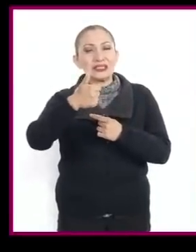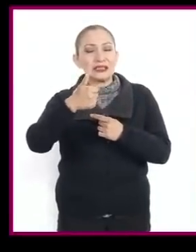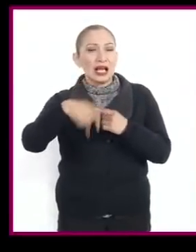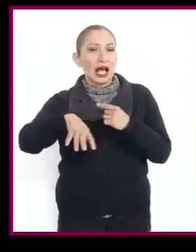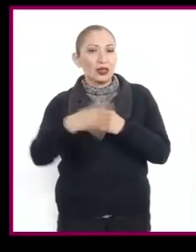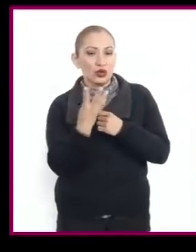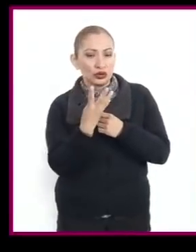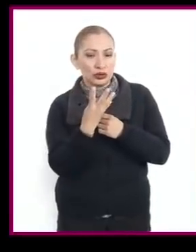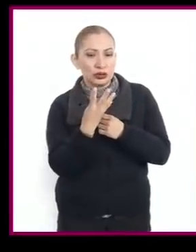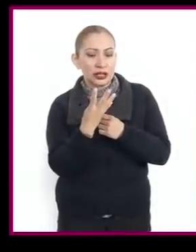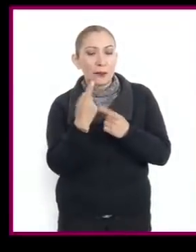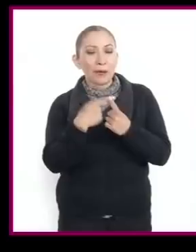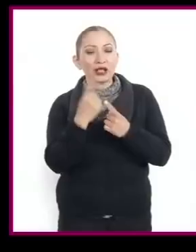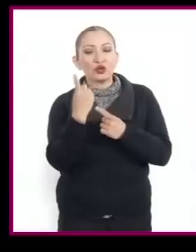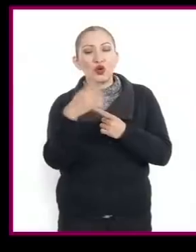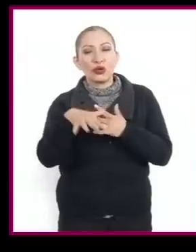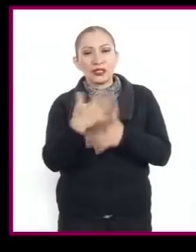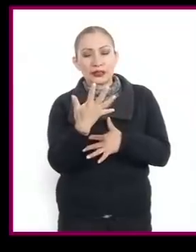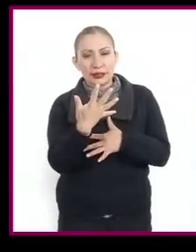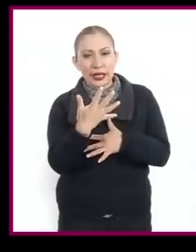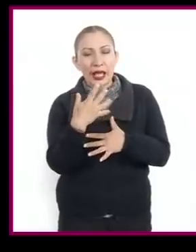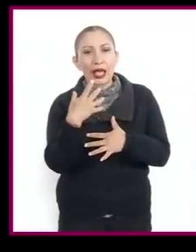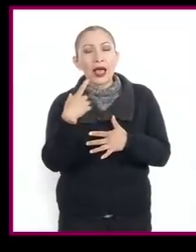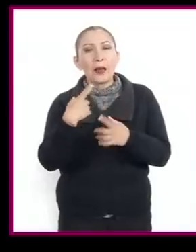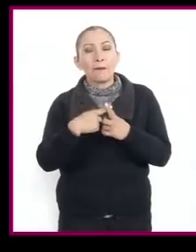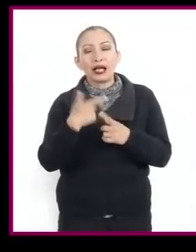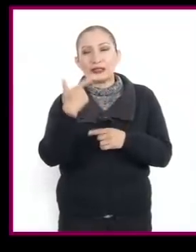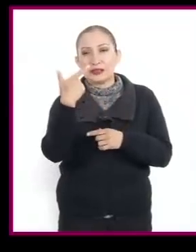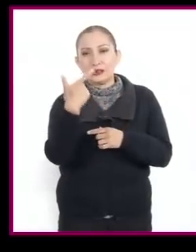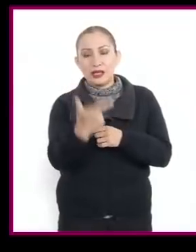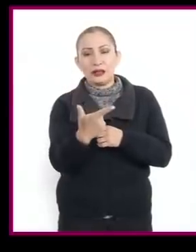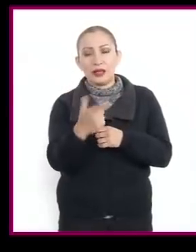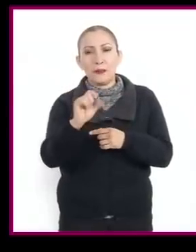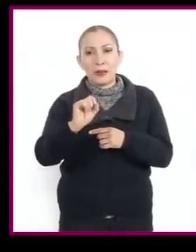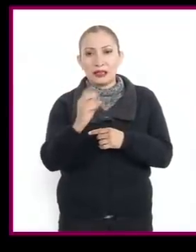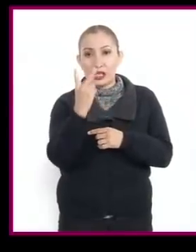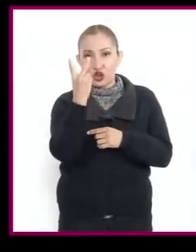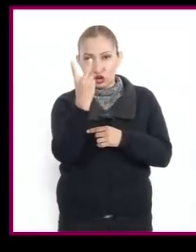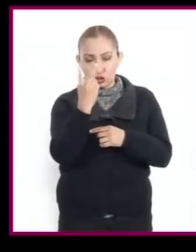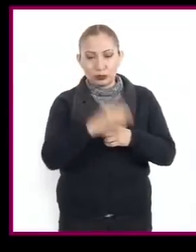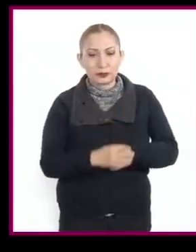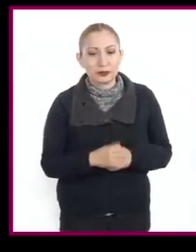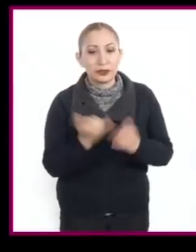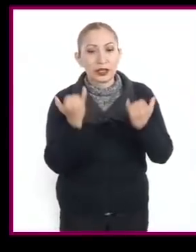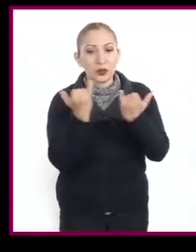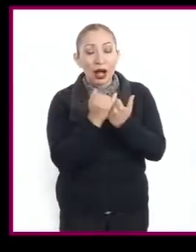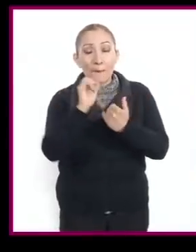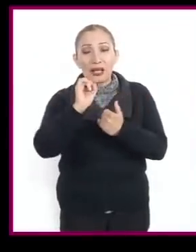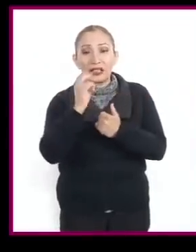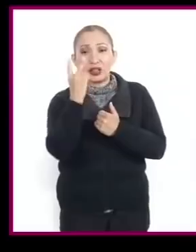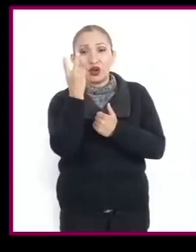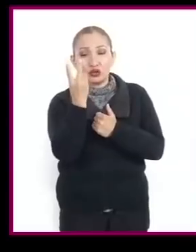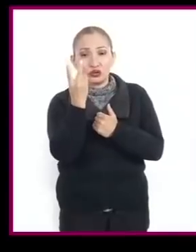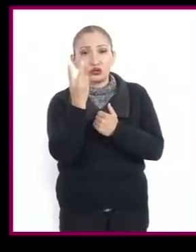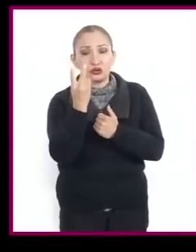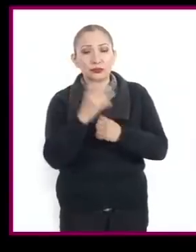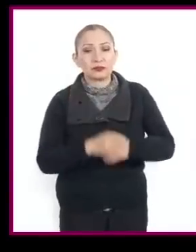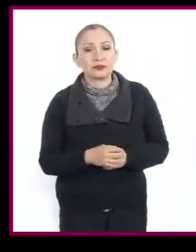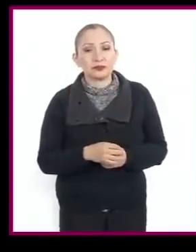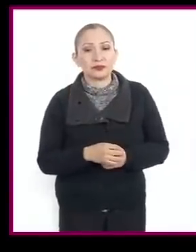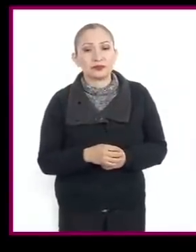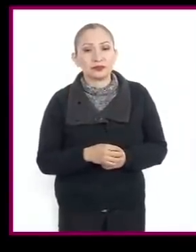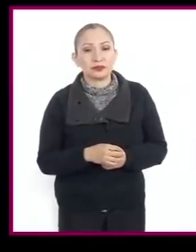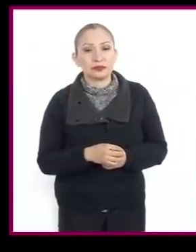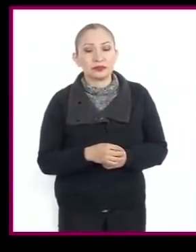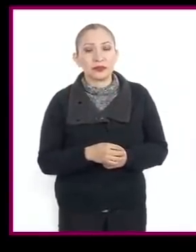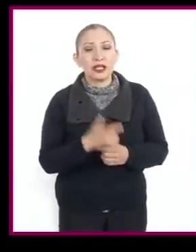14, más 1, 15, más 7, 22. Es igual a 22. Vamos a checar,